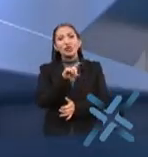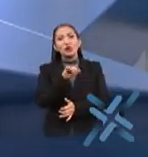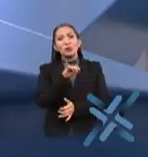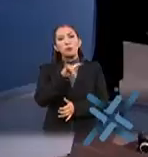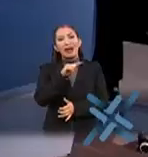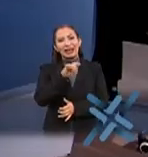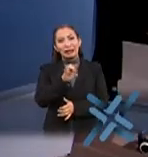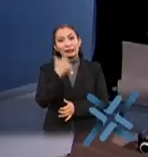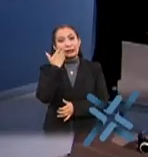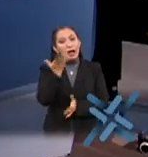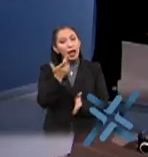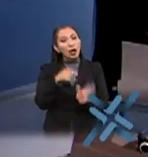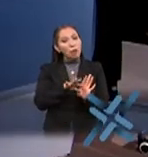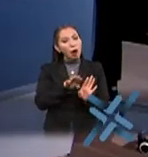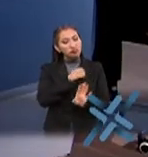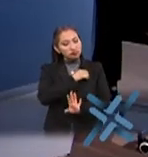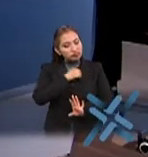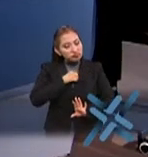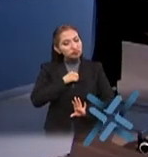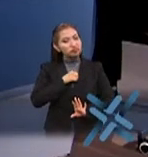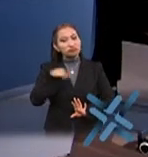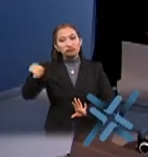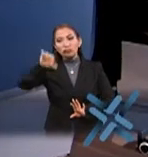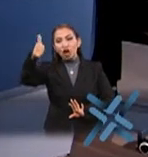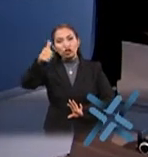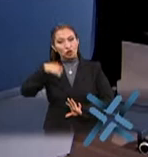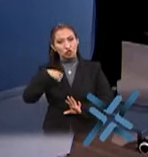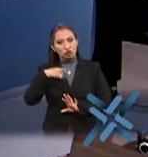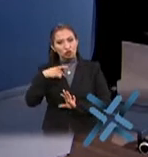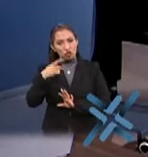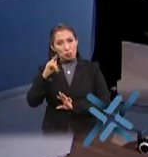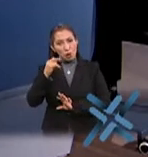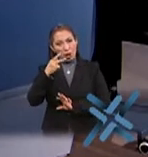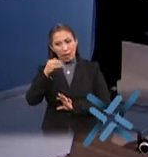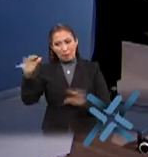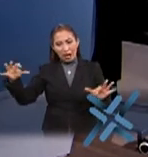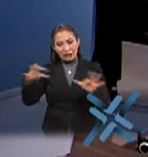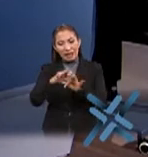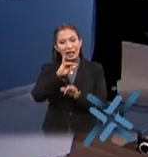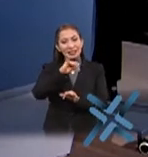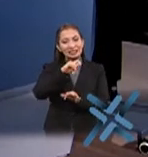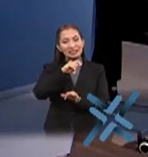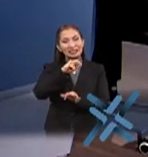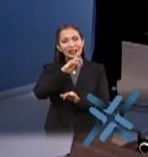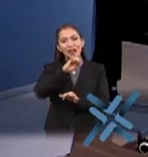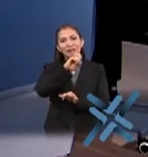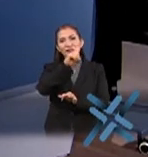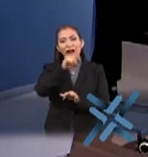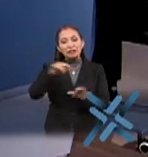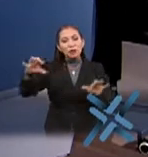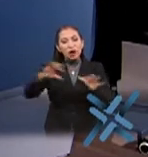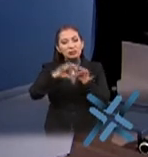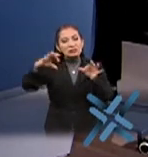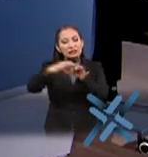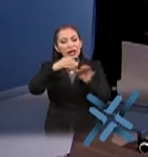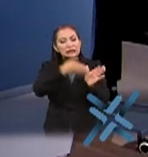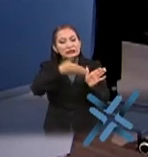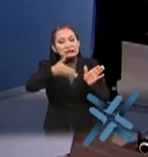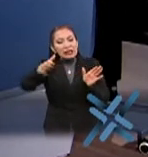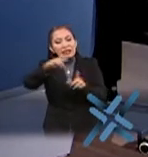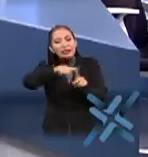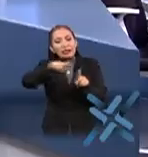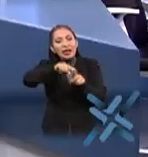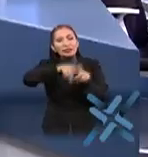buscar comprometerse junto con los otros programas que estamos haciendo como Interfaz a escalonar toda esta gran